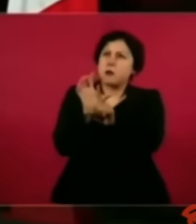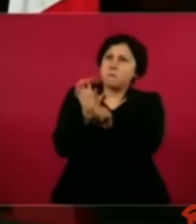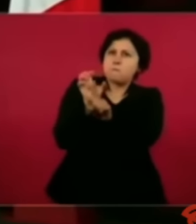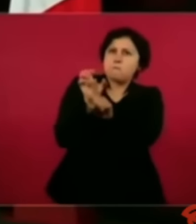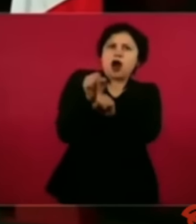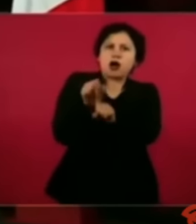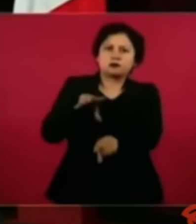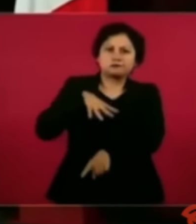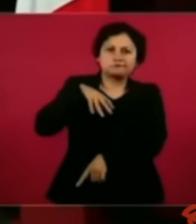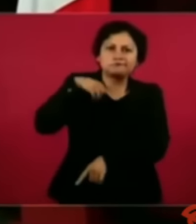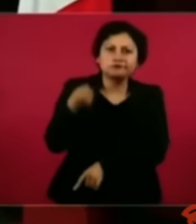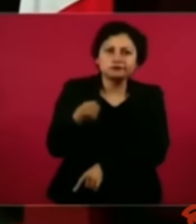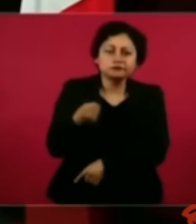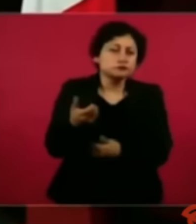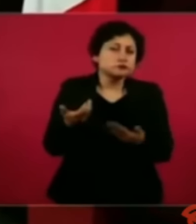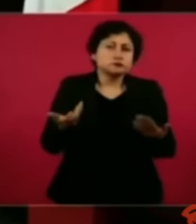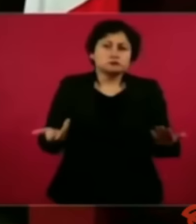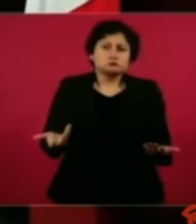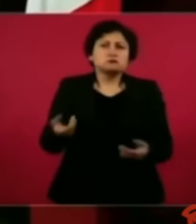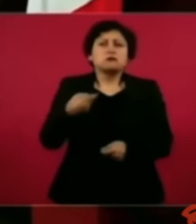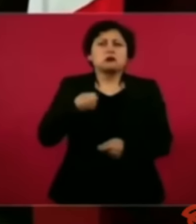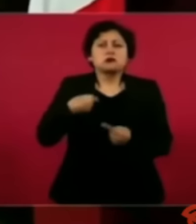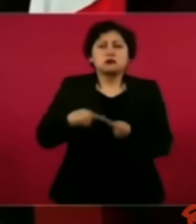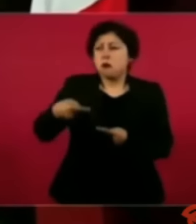adversarios y